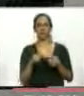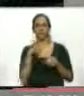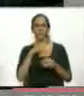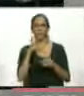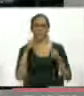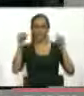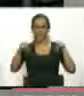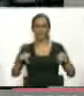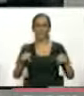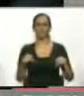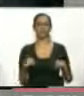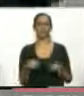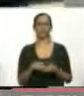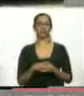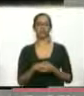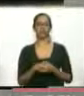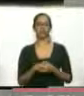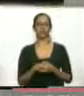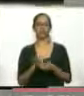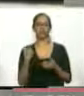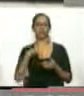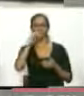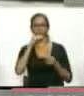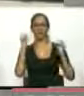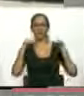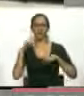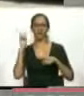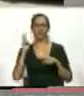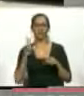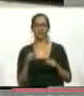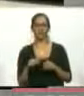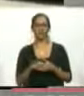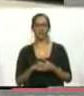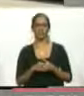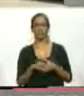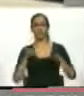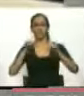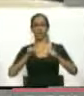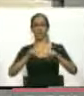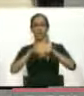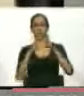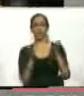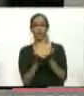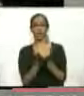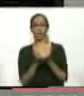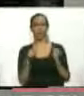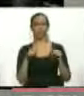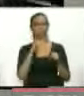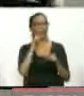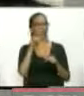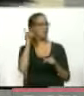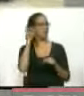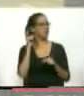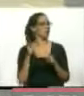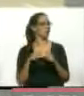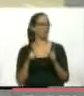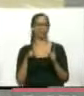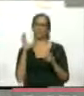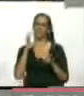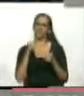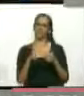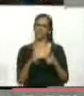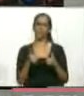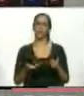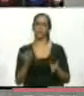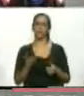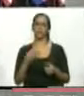aquí tenéis más años aquí que en venezuela es el imperio del mundo o sea que esto suena mal pero que este país está bien importa más